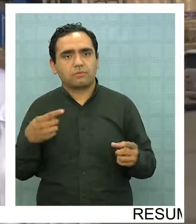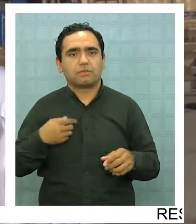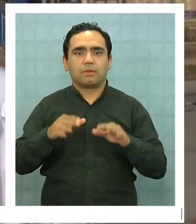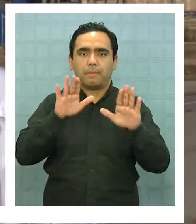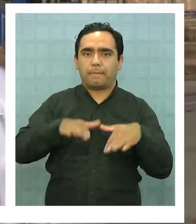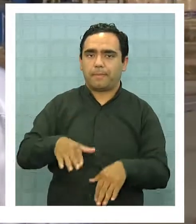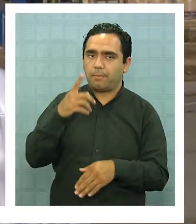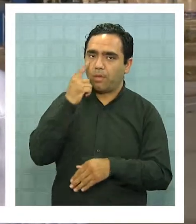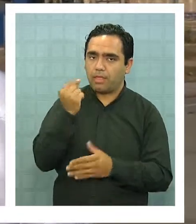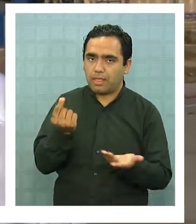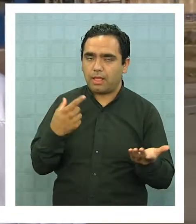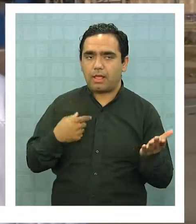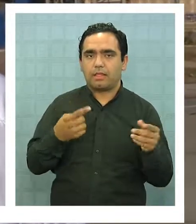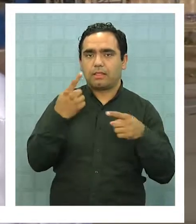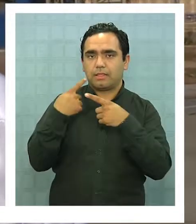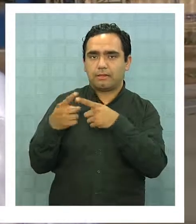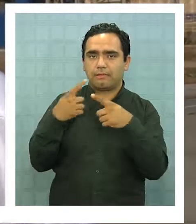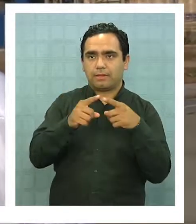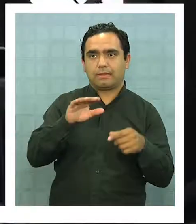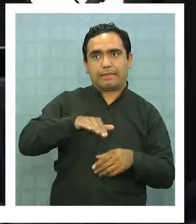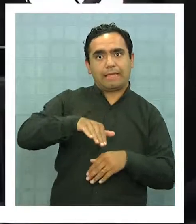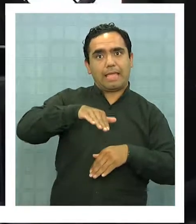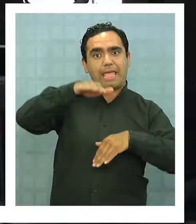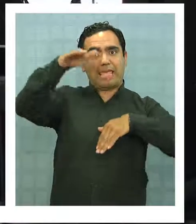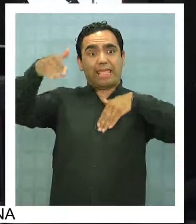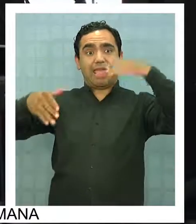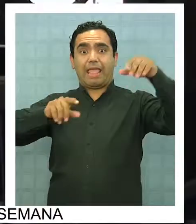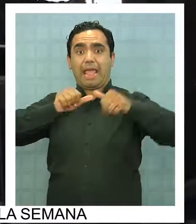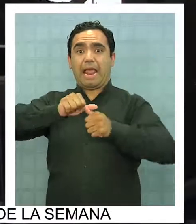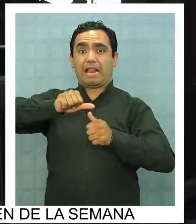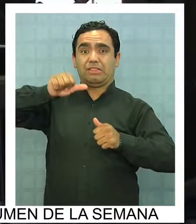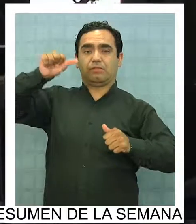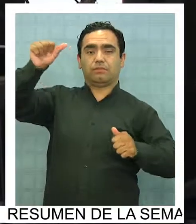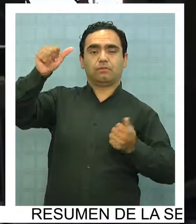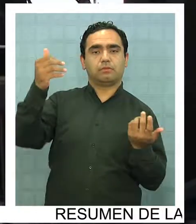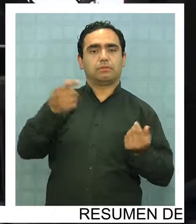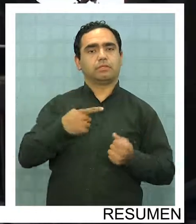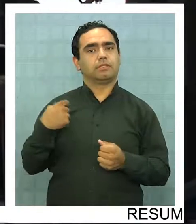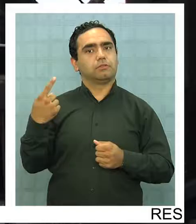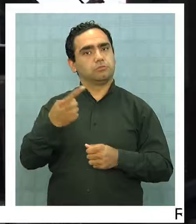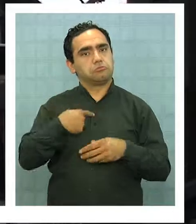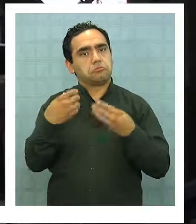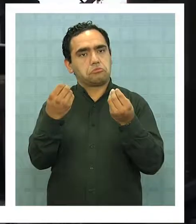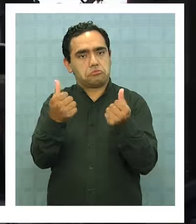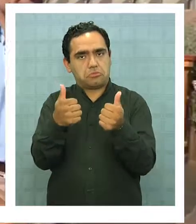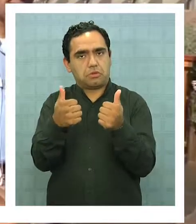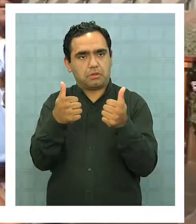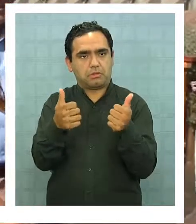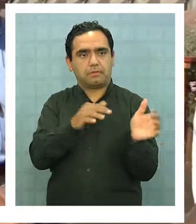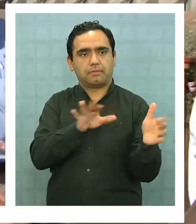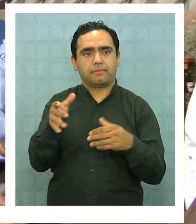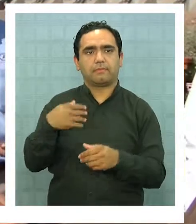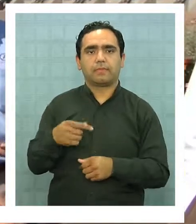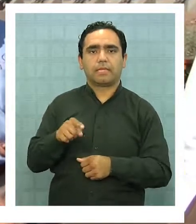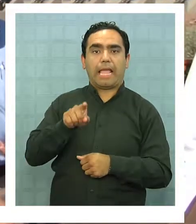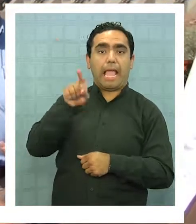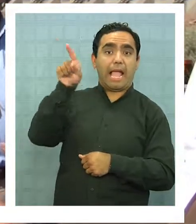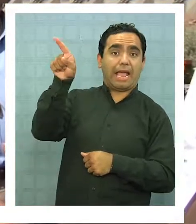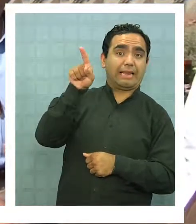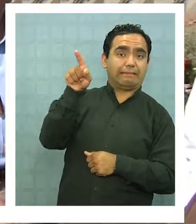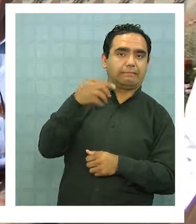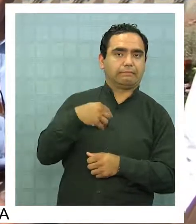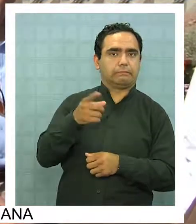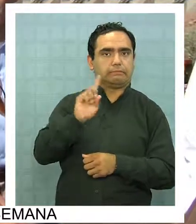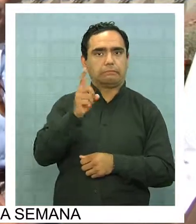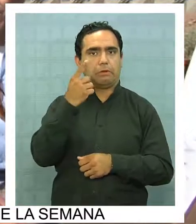mismo día y en altura fue para nosotros una hazaña, en cierta manera. Pero arriba no la